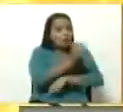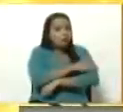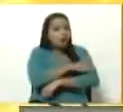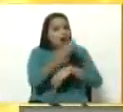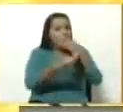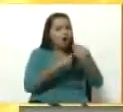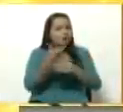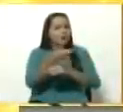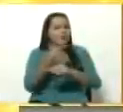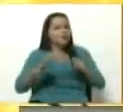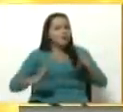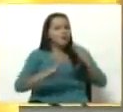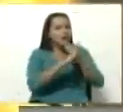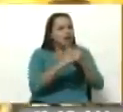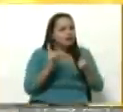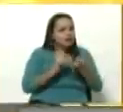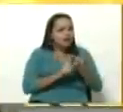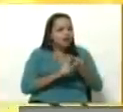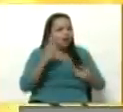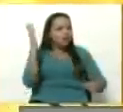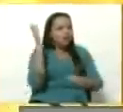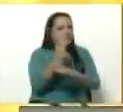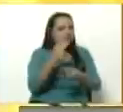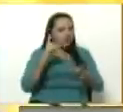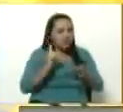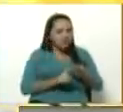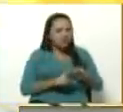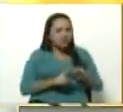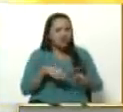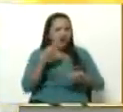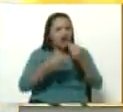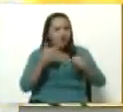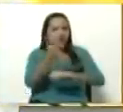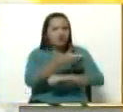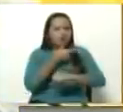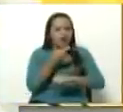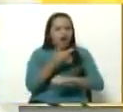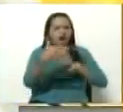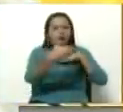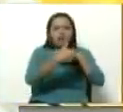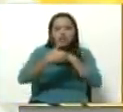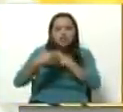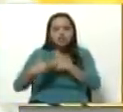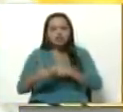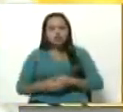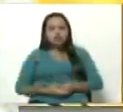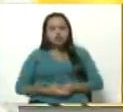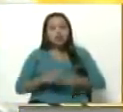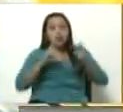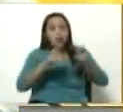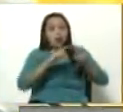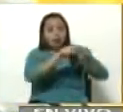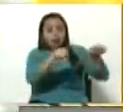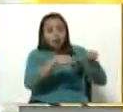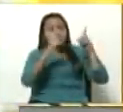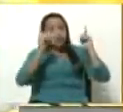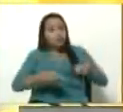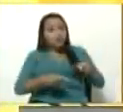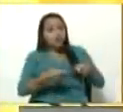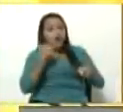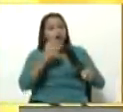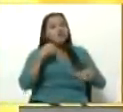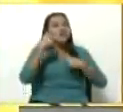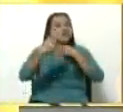bloqueo, cómo es la gobernanza con sanciones, como es la gobernanza con agresiones, y Dios quiera que sean también